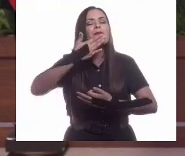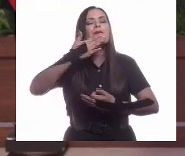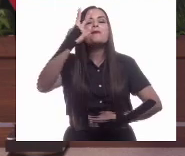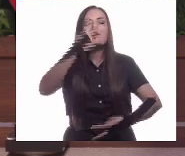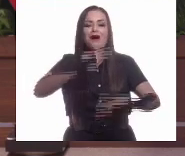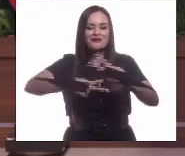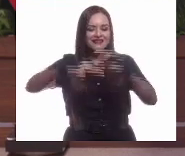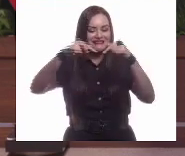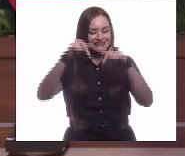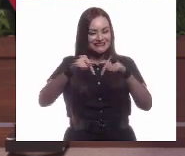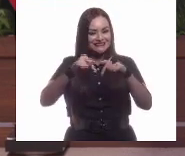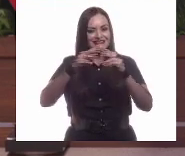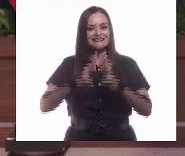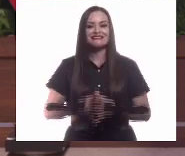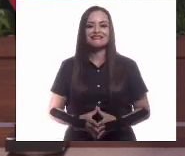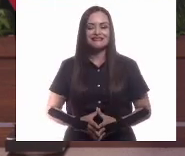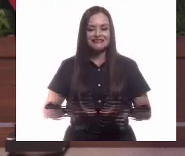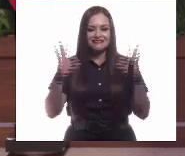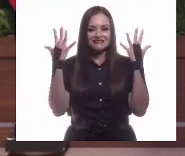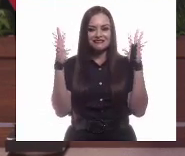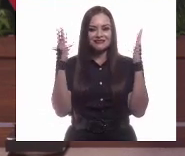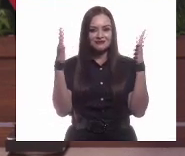este evento.